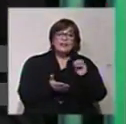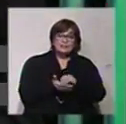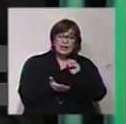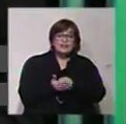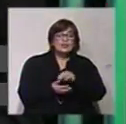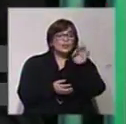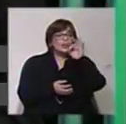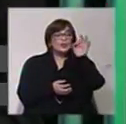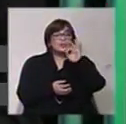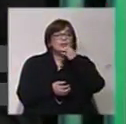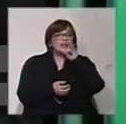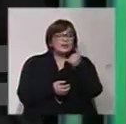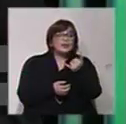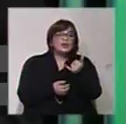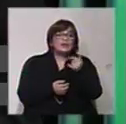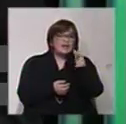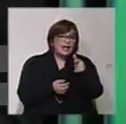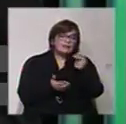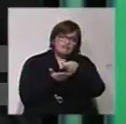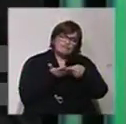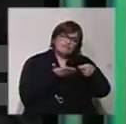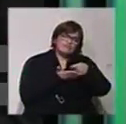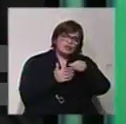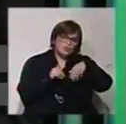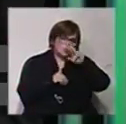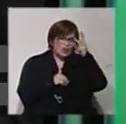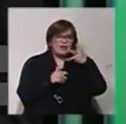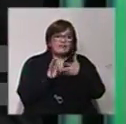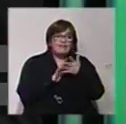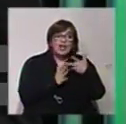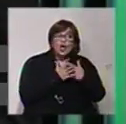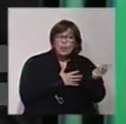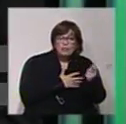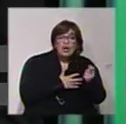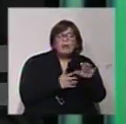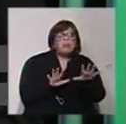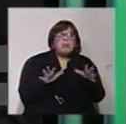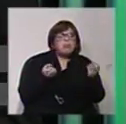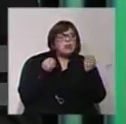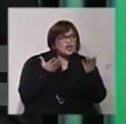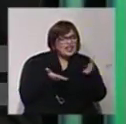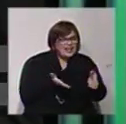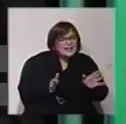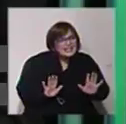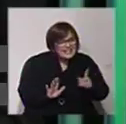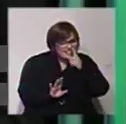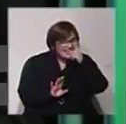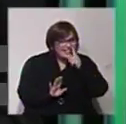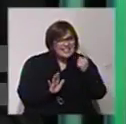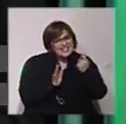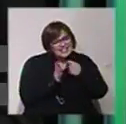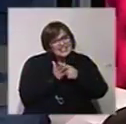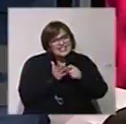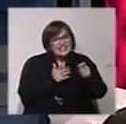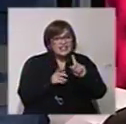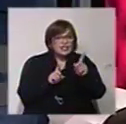ejemplo, de agarrar a los historietistas nacionales y preguntarles, si le vas a comprar algo, preguntarles directamente el porqué de las cosas, ¿no? Digo, de tal o cual guión, de tal o no cual. No hablamos